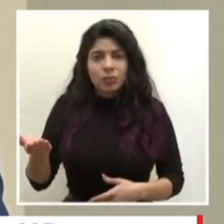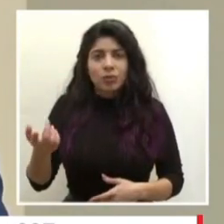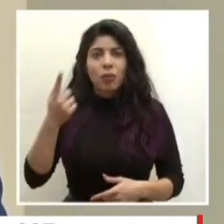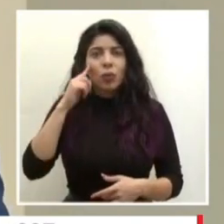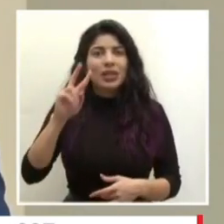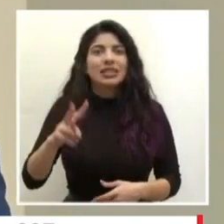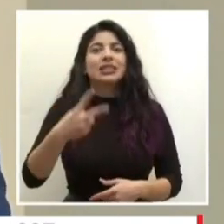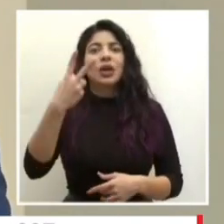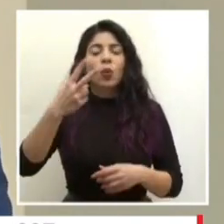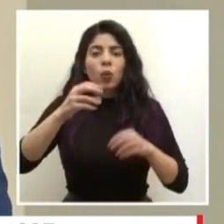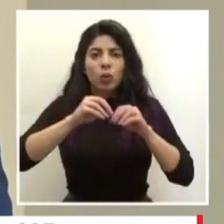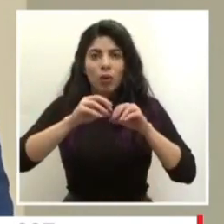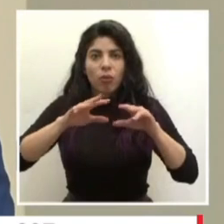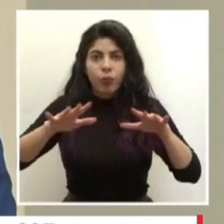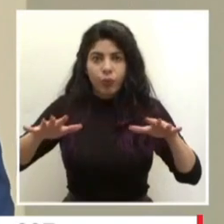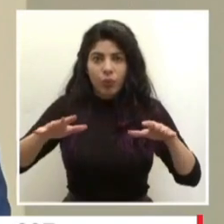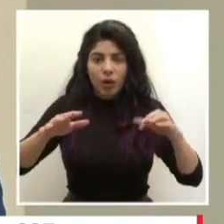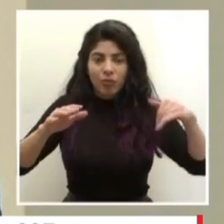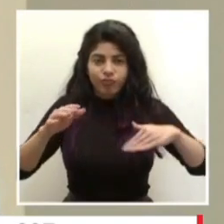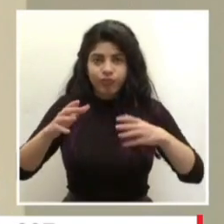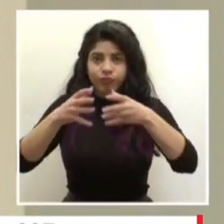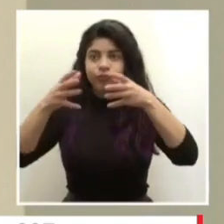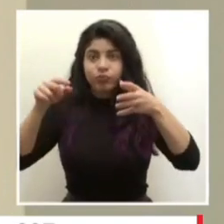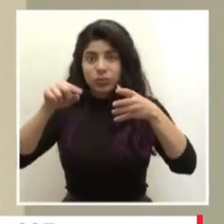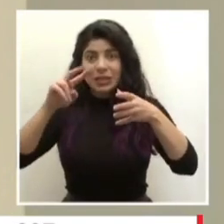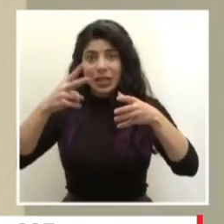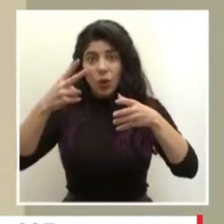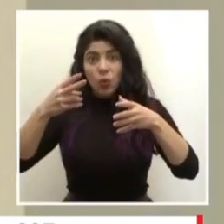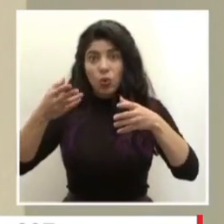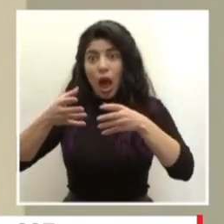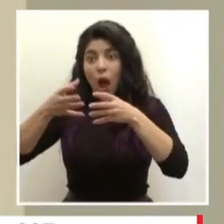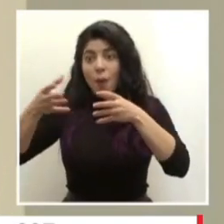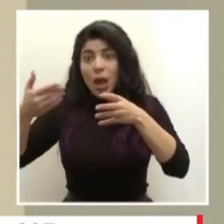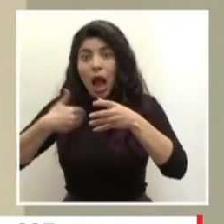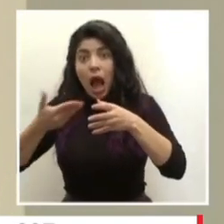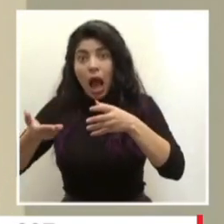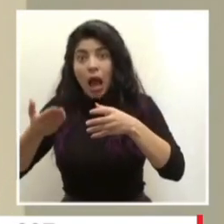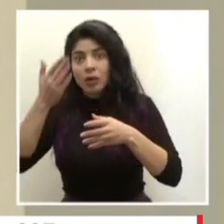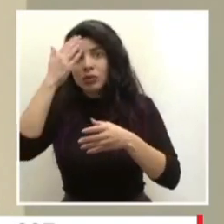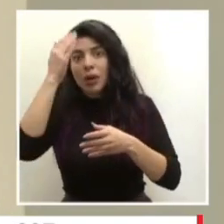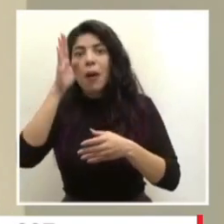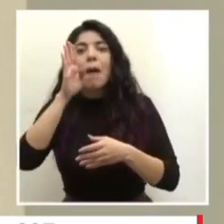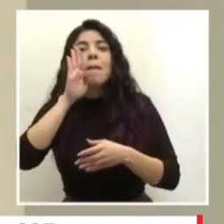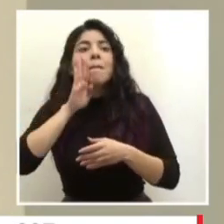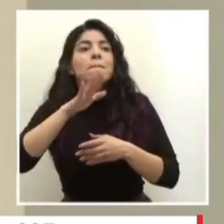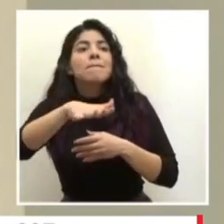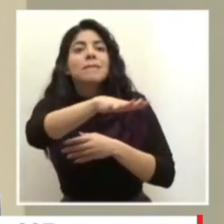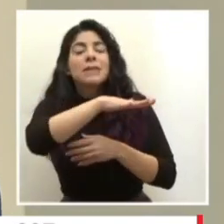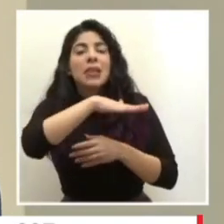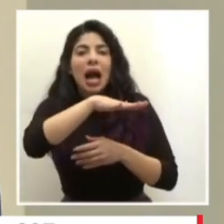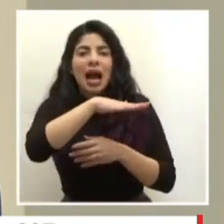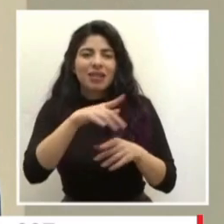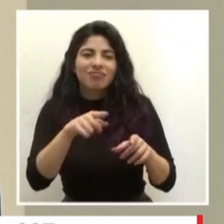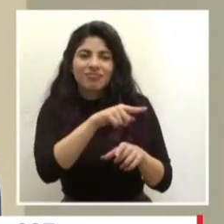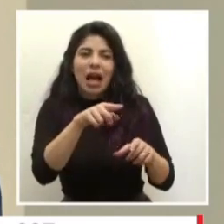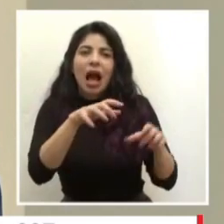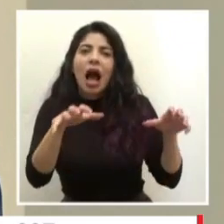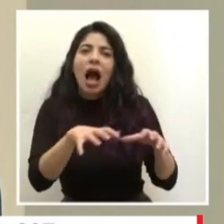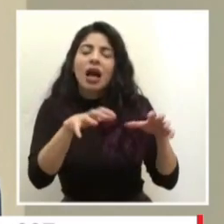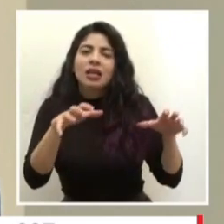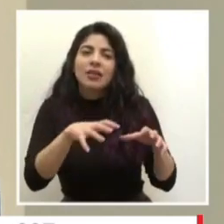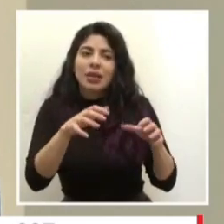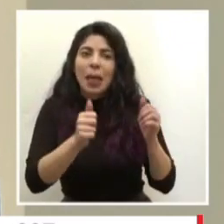segunda ola pandémica. Y eso pues, tomando en cuenta también que los bares pues representan también una actividad de las